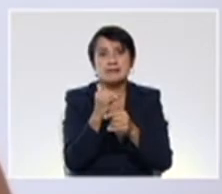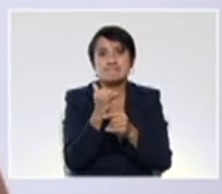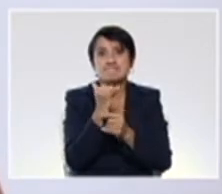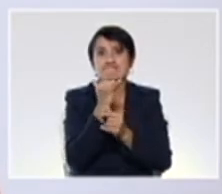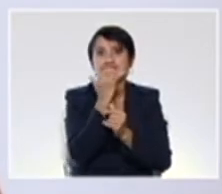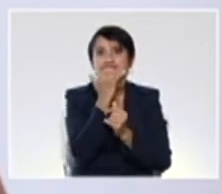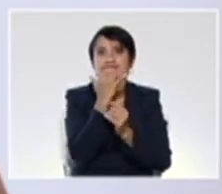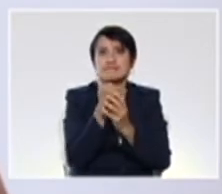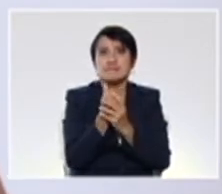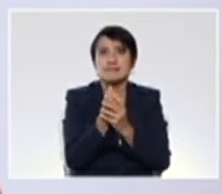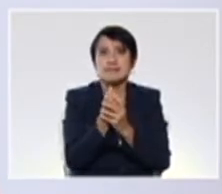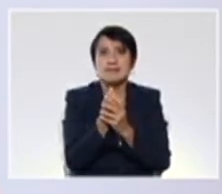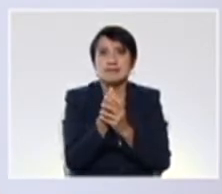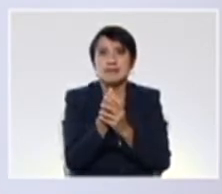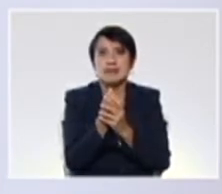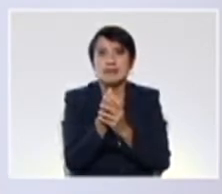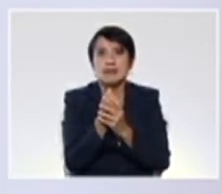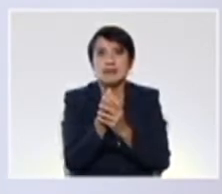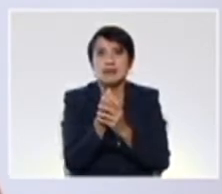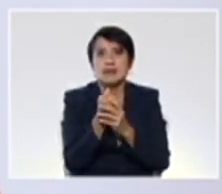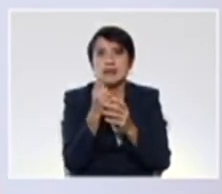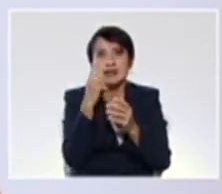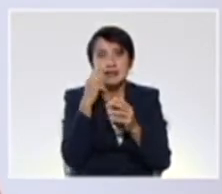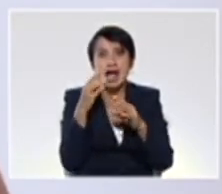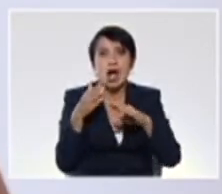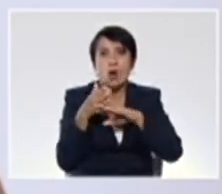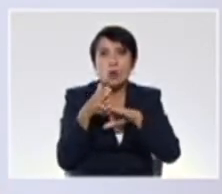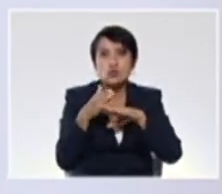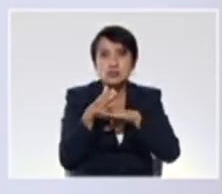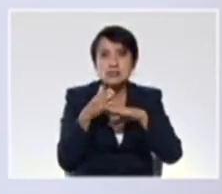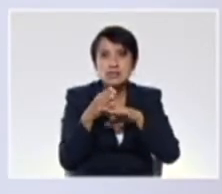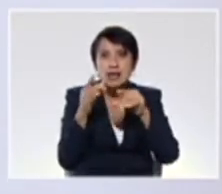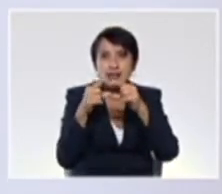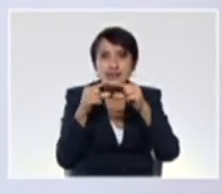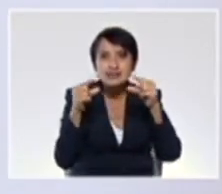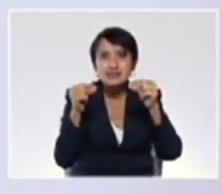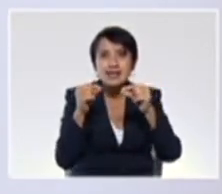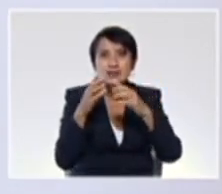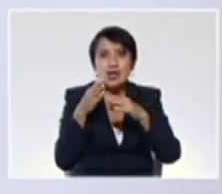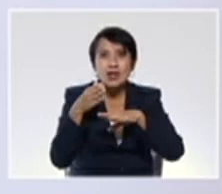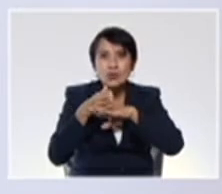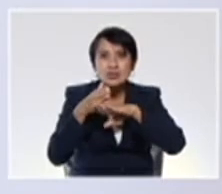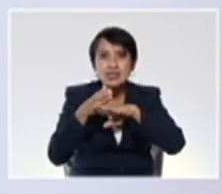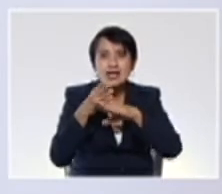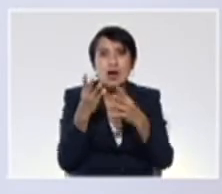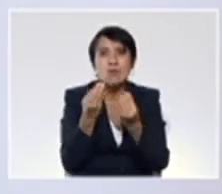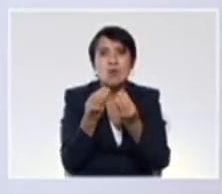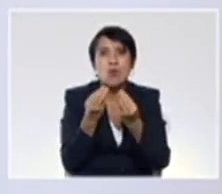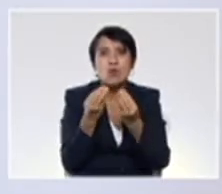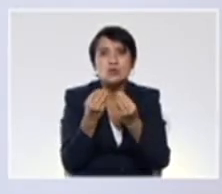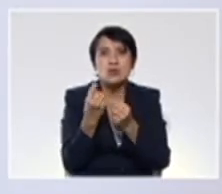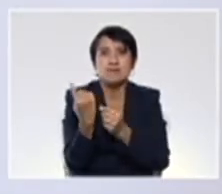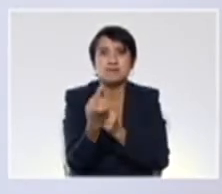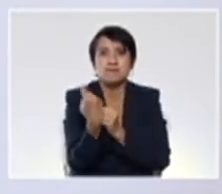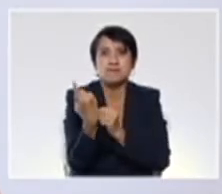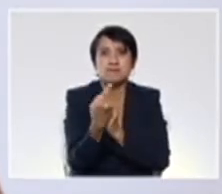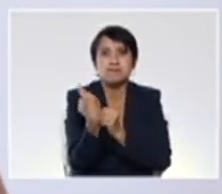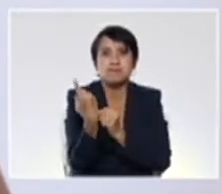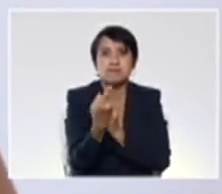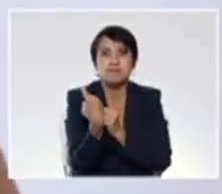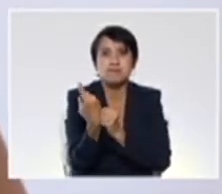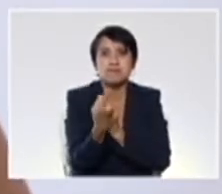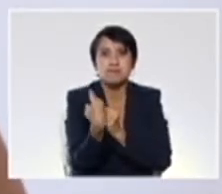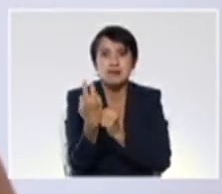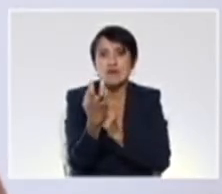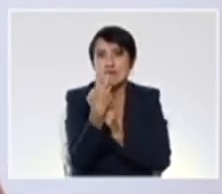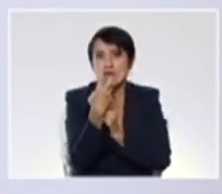Rey, resulta que yo tomo las cuchillas, porque las cuchillas pierden filo de tanto golpe, ¿verdad?, que está recibiendo de haber licuado fruta,